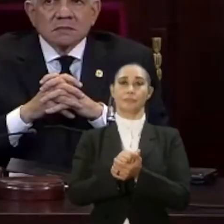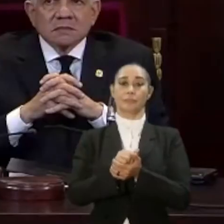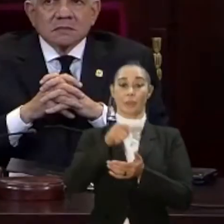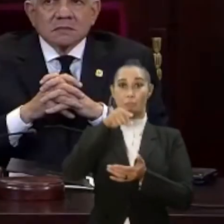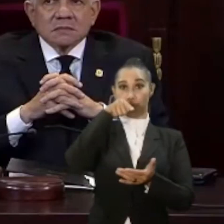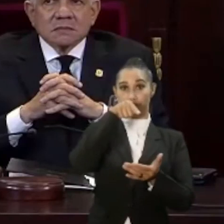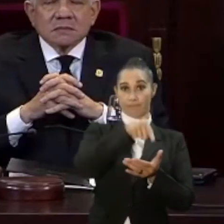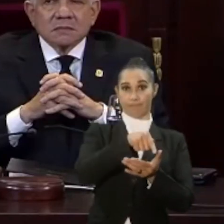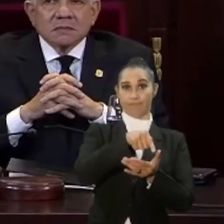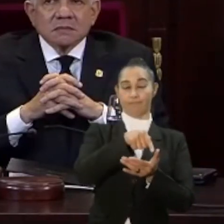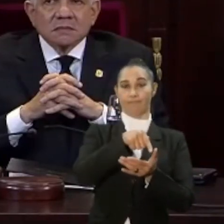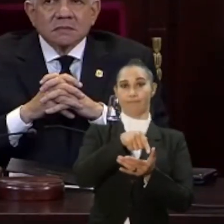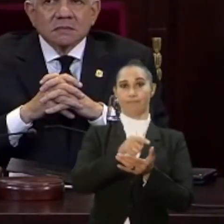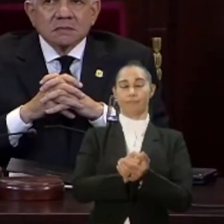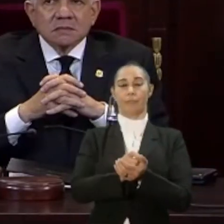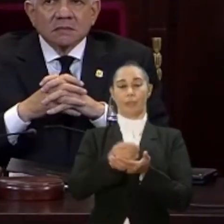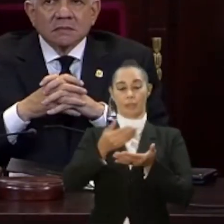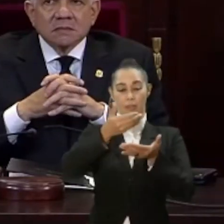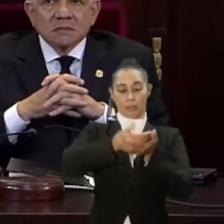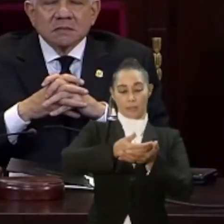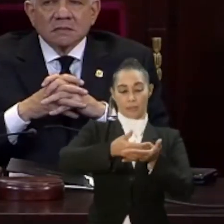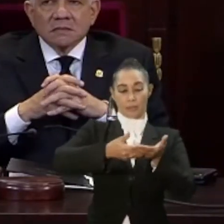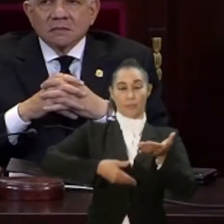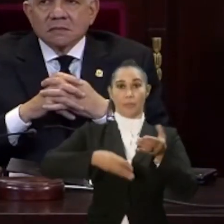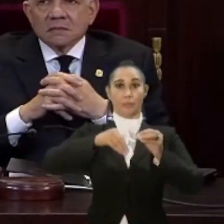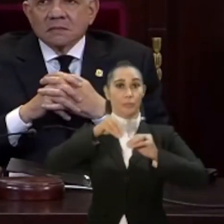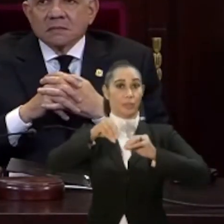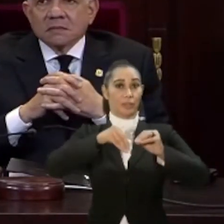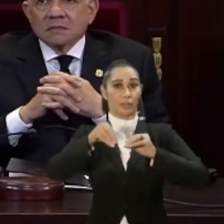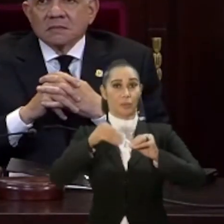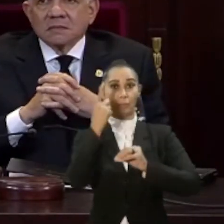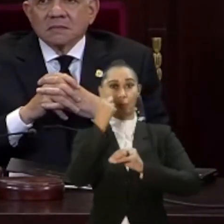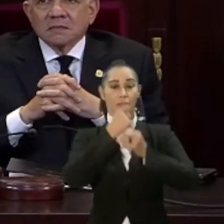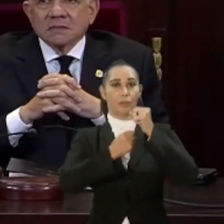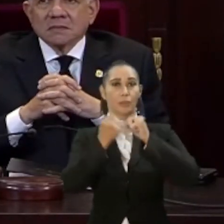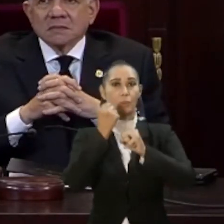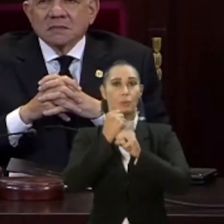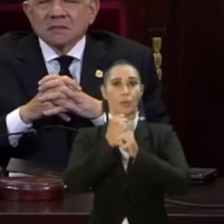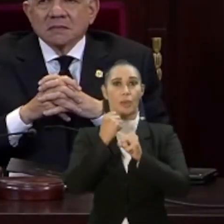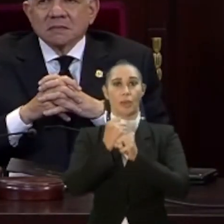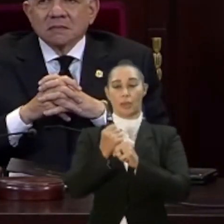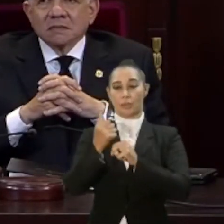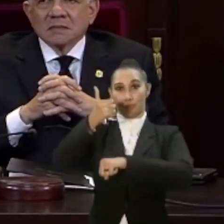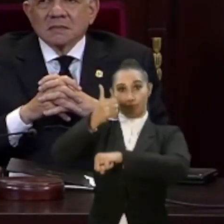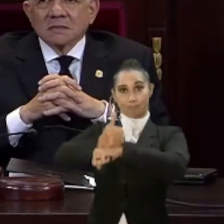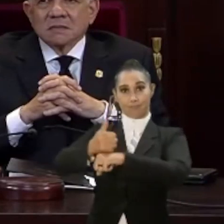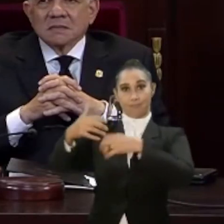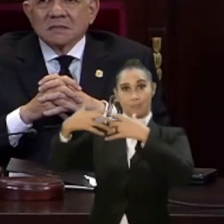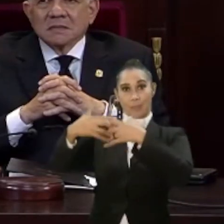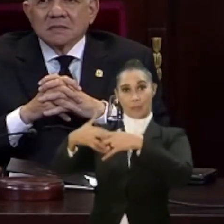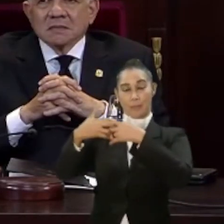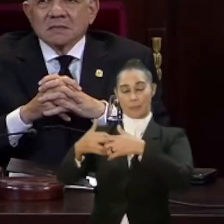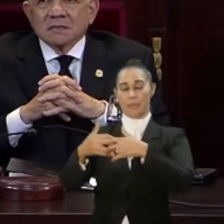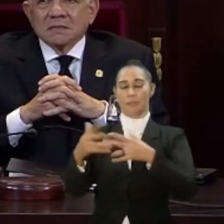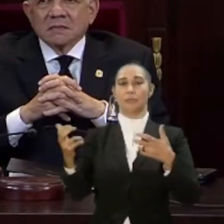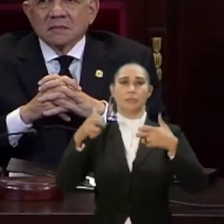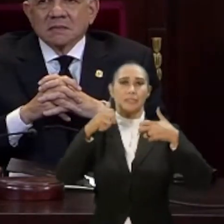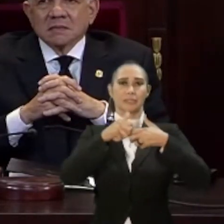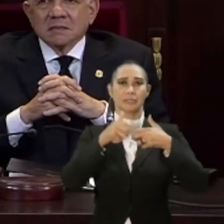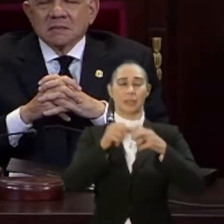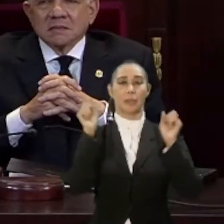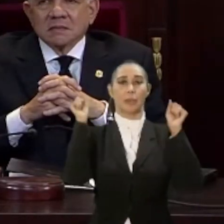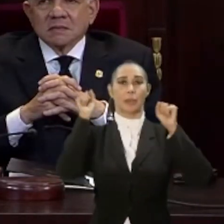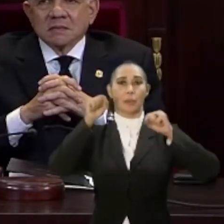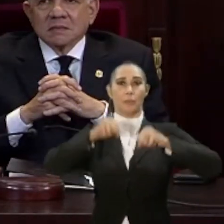esta razón, la factura de compra total anual de las distribuidoras a las generadoras para atender